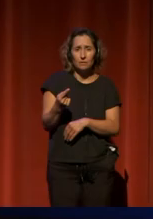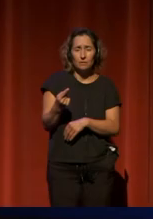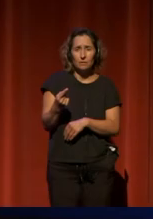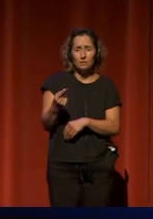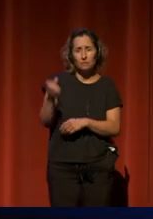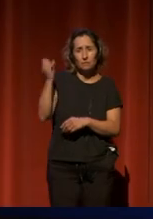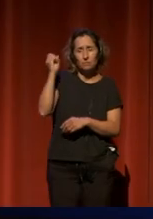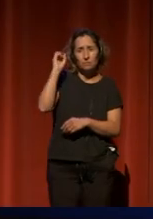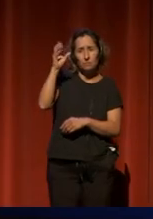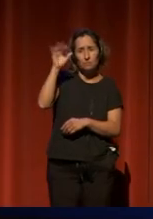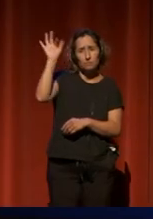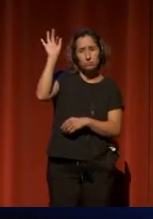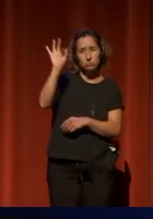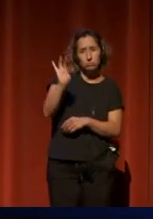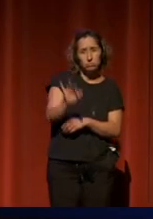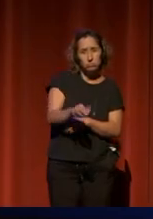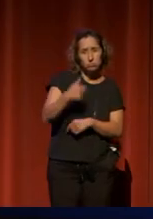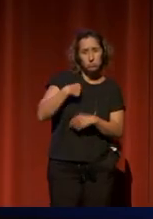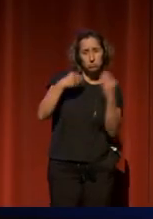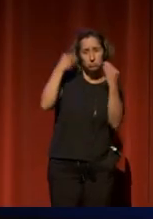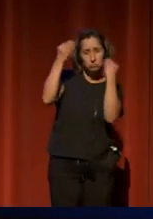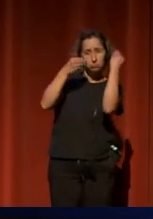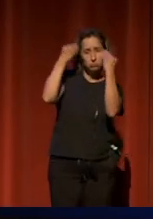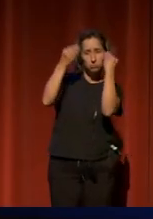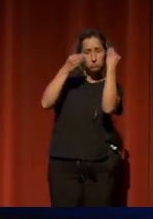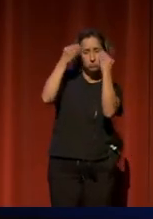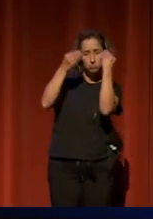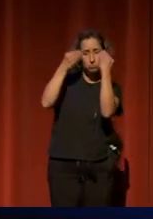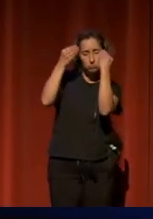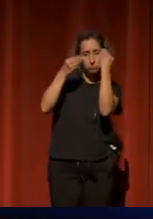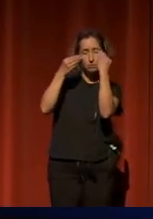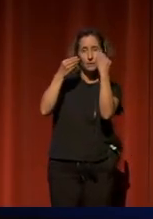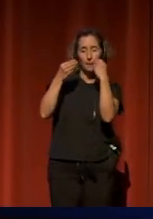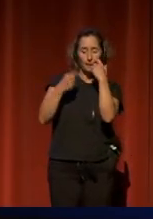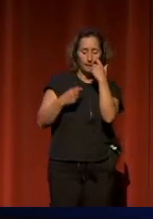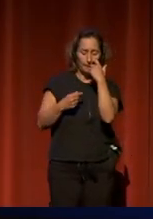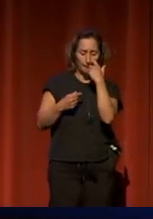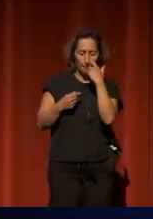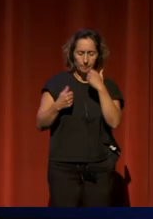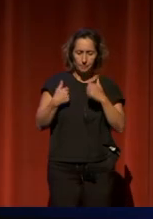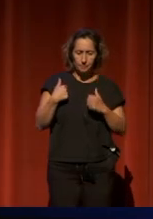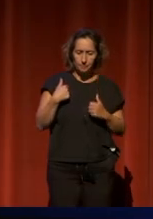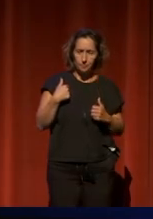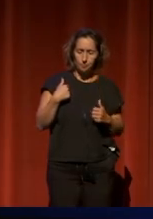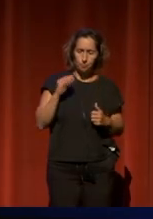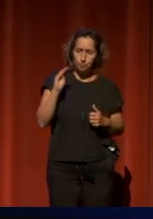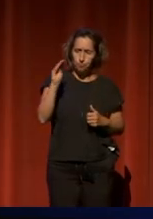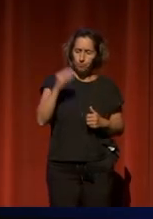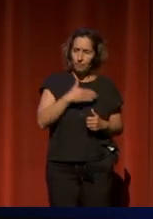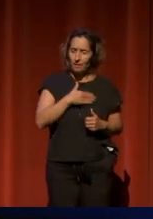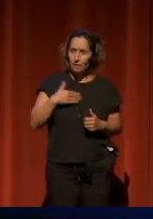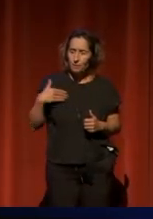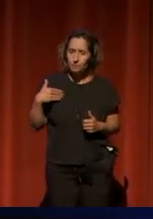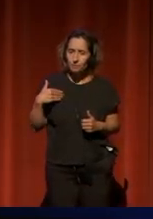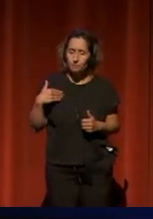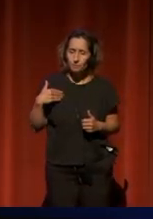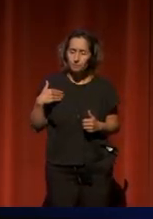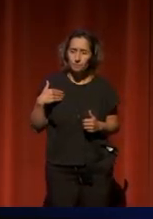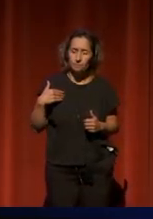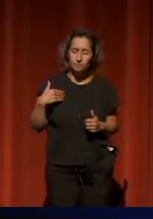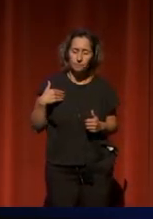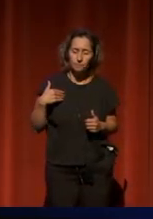llevado a las que me han llevado tu ponencia te quería eh preguntar cómo